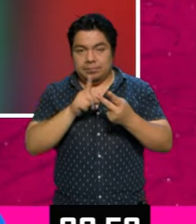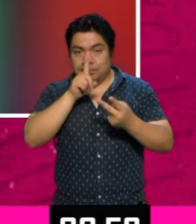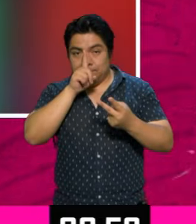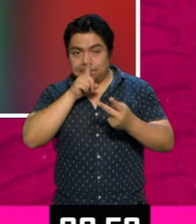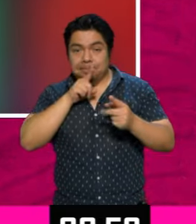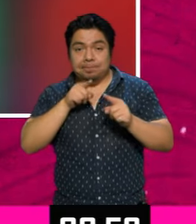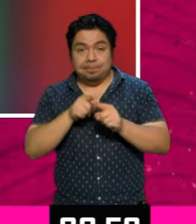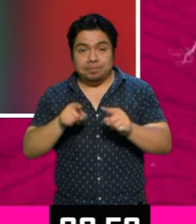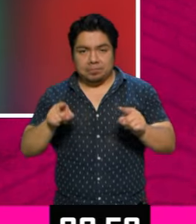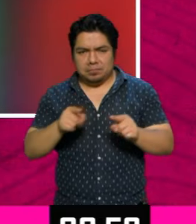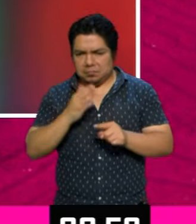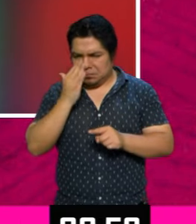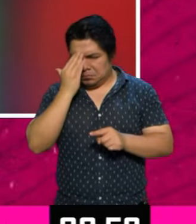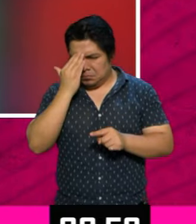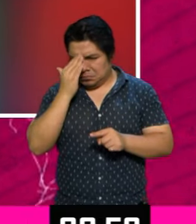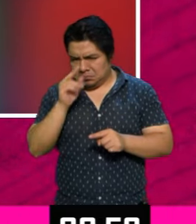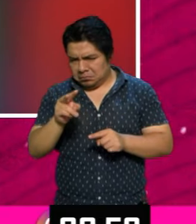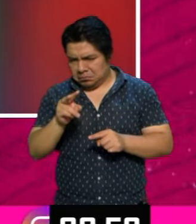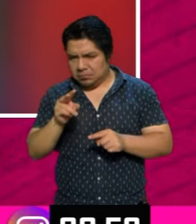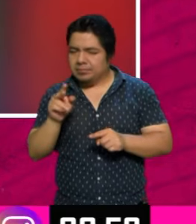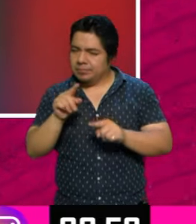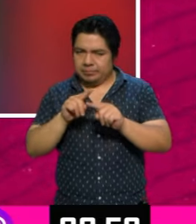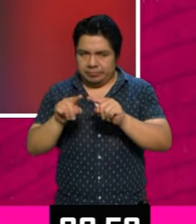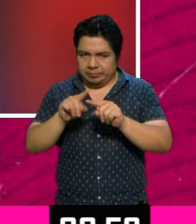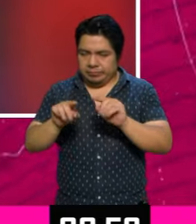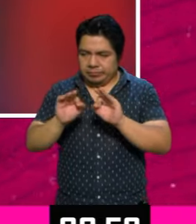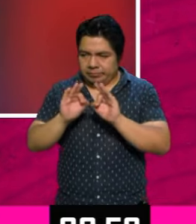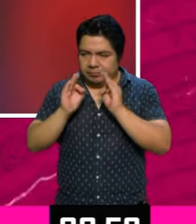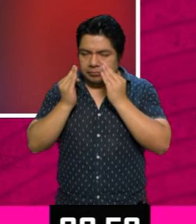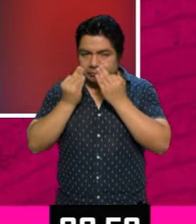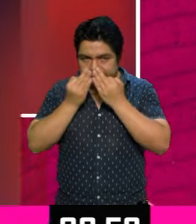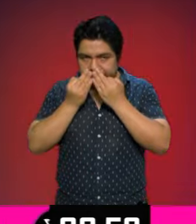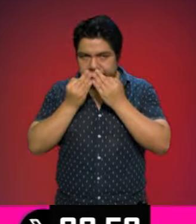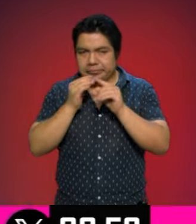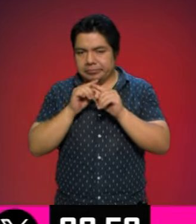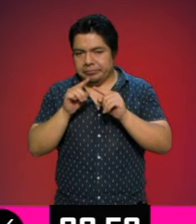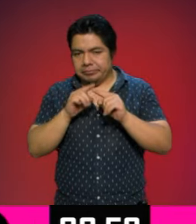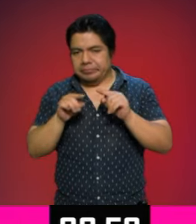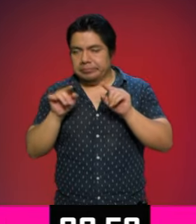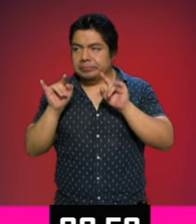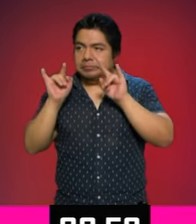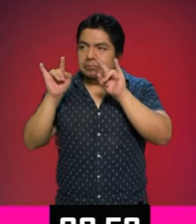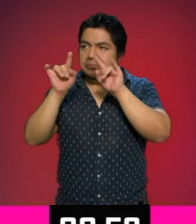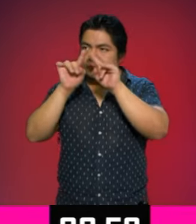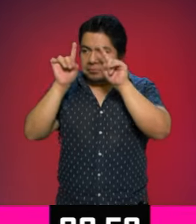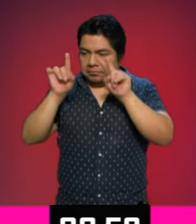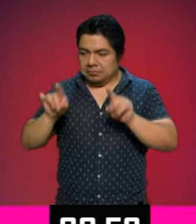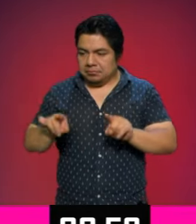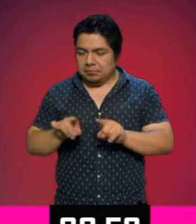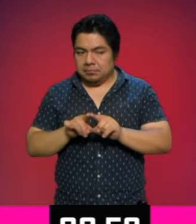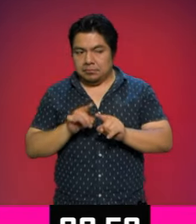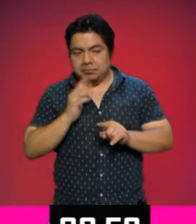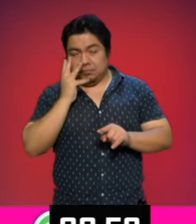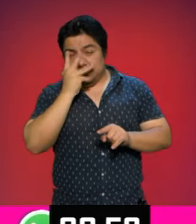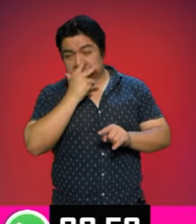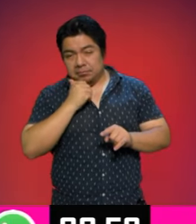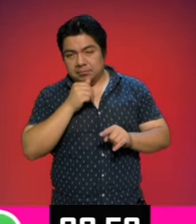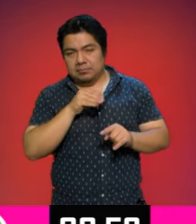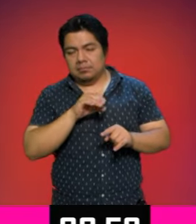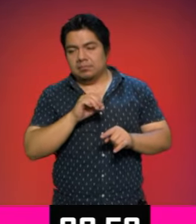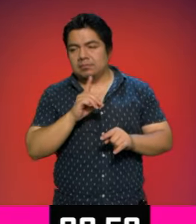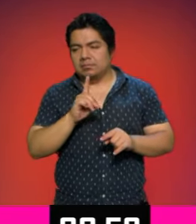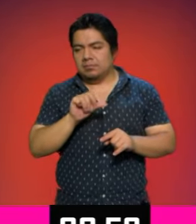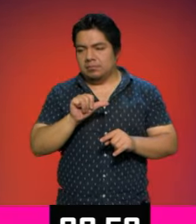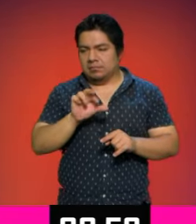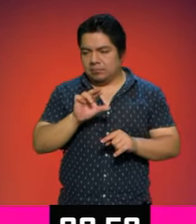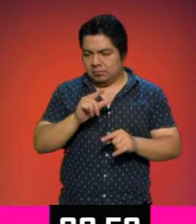No sé si ustedes ya la han visto en la vida. Yo ya la he visto en varias versiones. Yo he visto los espectaculares, los promos están muy buenos. Charro. Mentidrax,